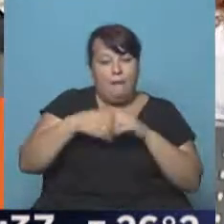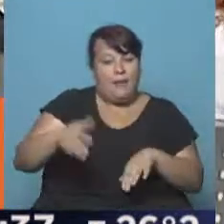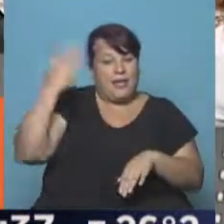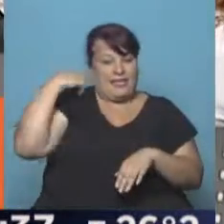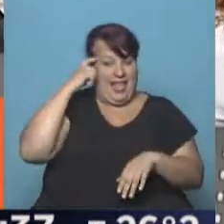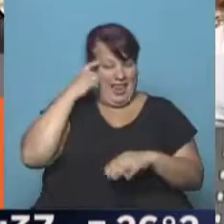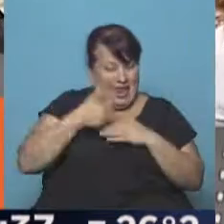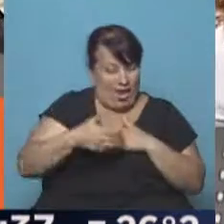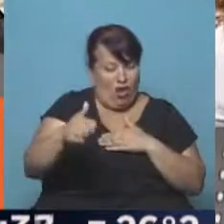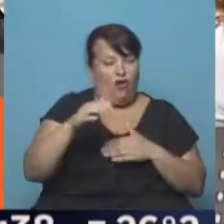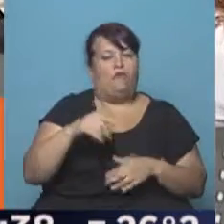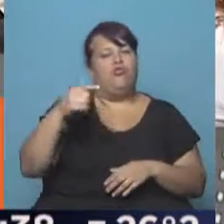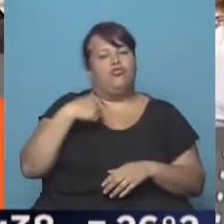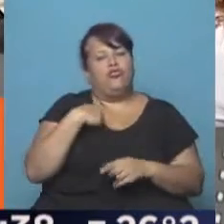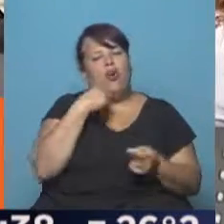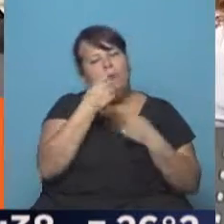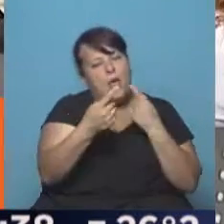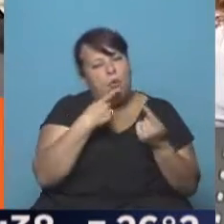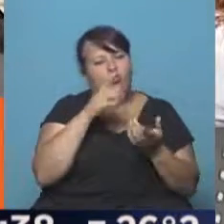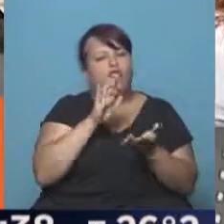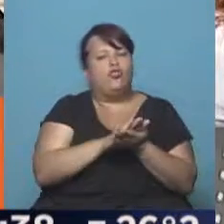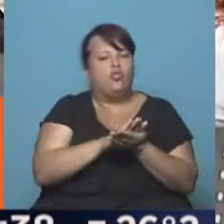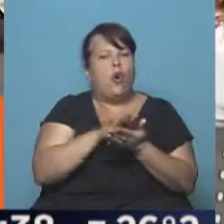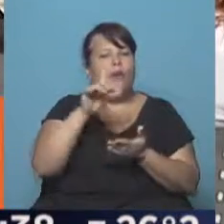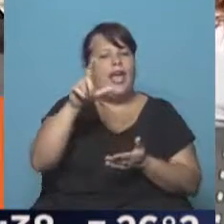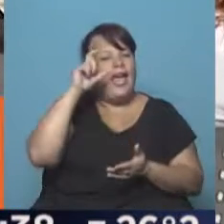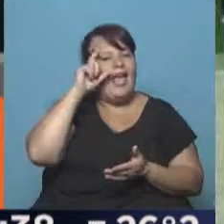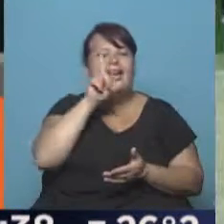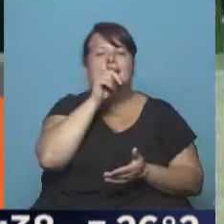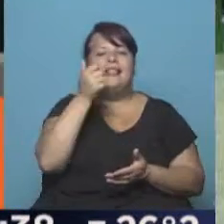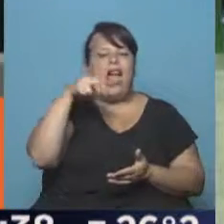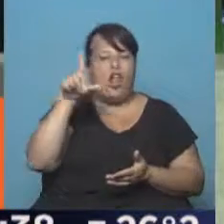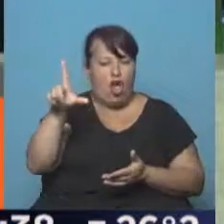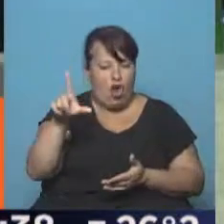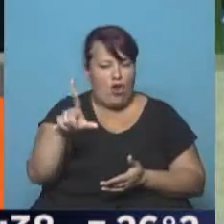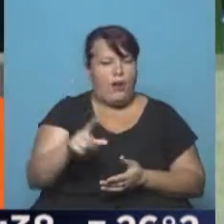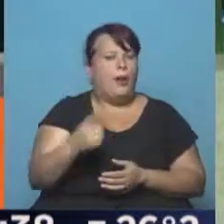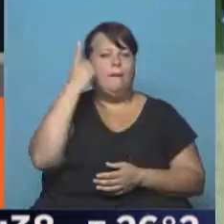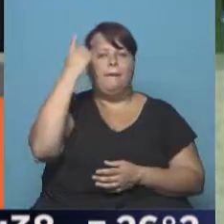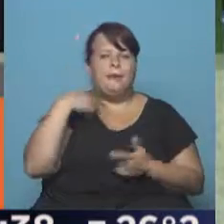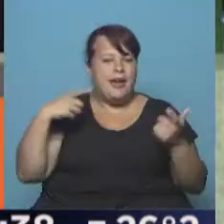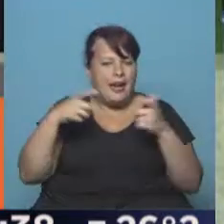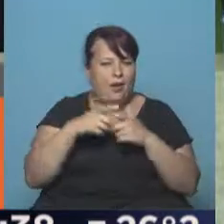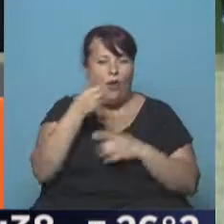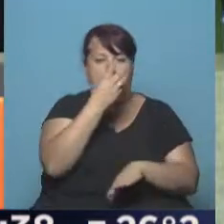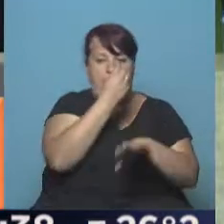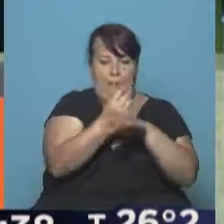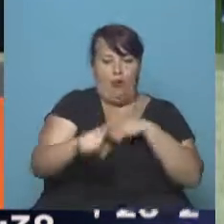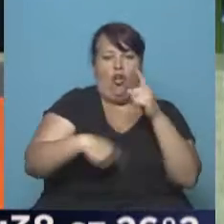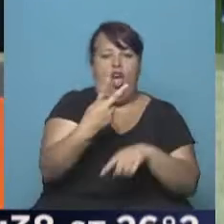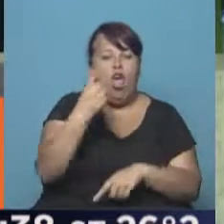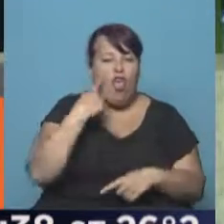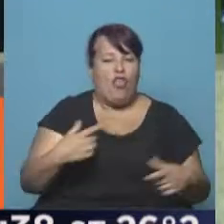año yo le consulté de del etanol fue la primera reunión a los dos días de que usted asumiera